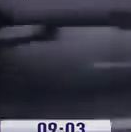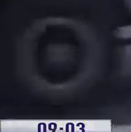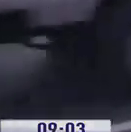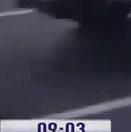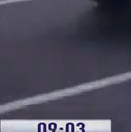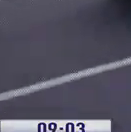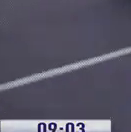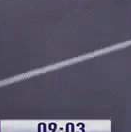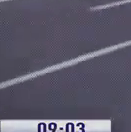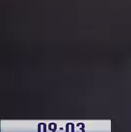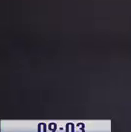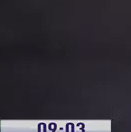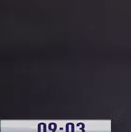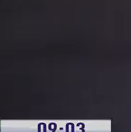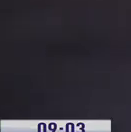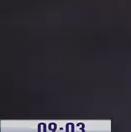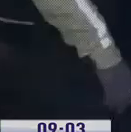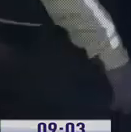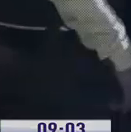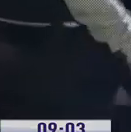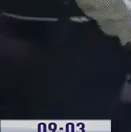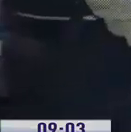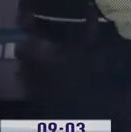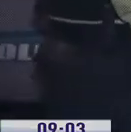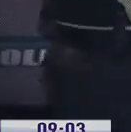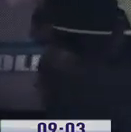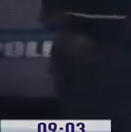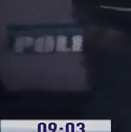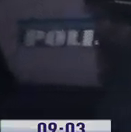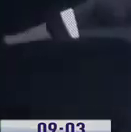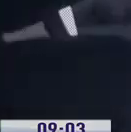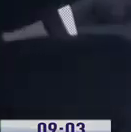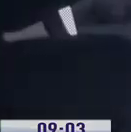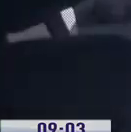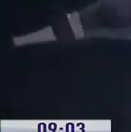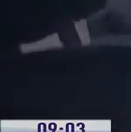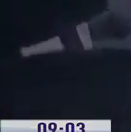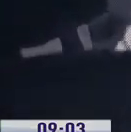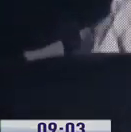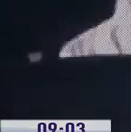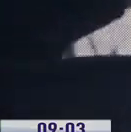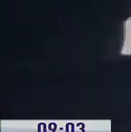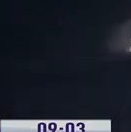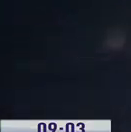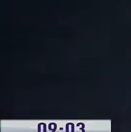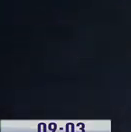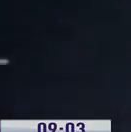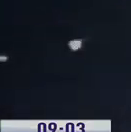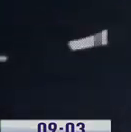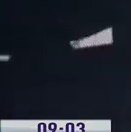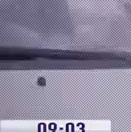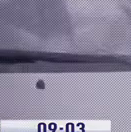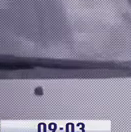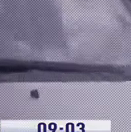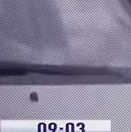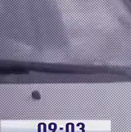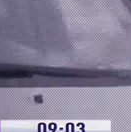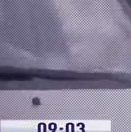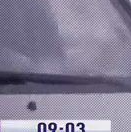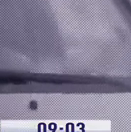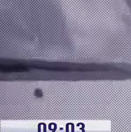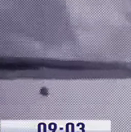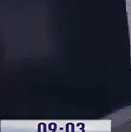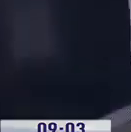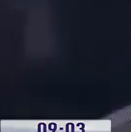pasión. Son nuestros ángeles, blancos ángeles, dan su vida